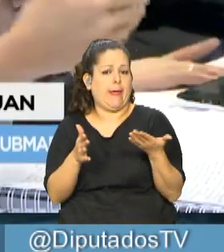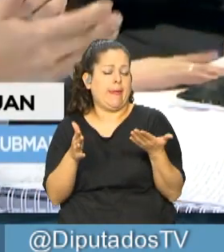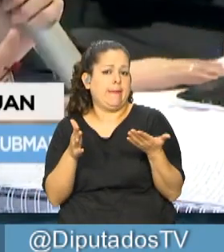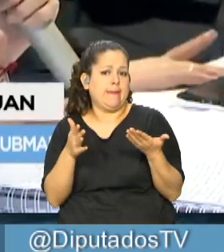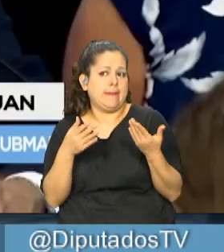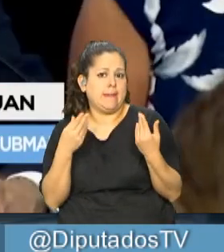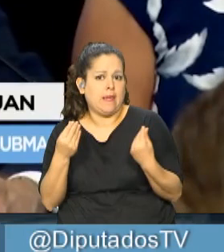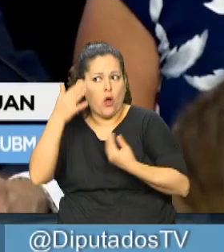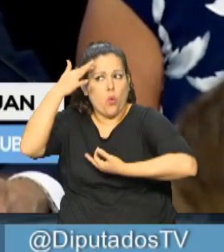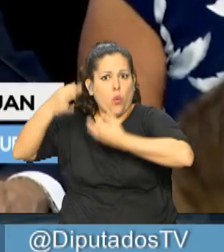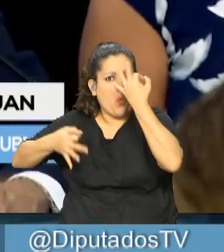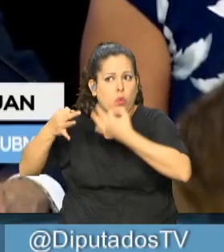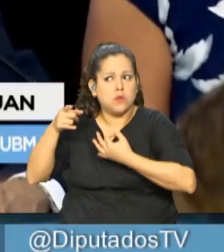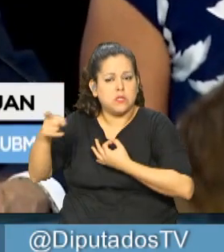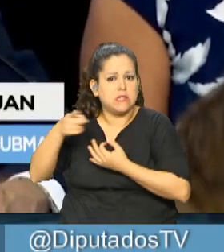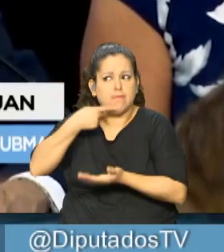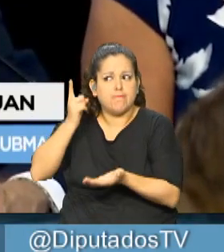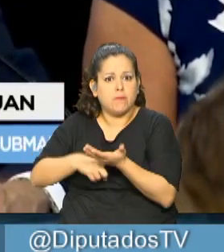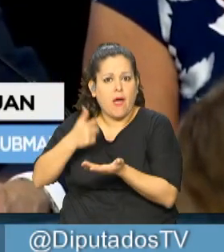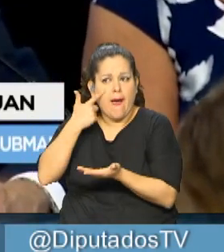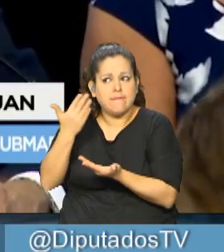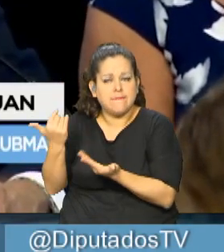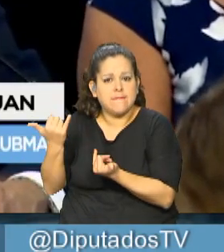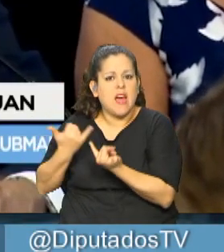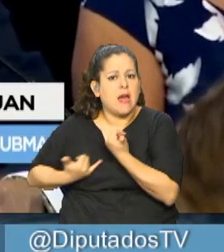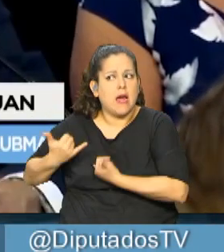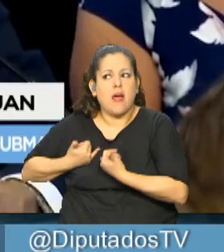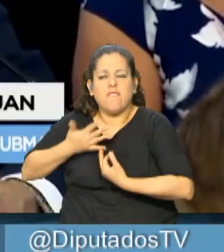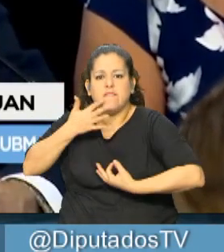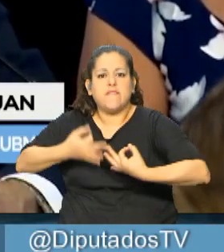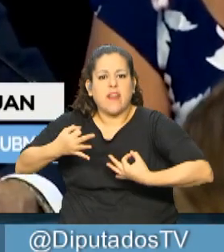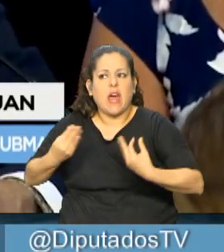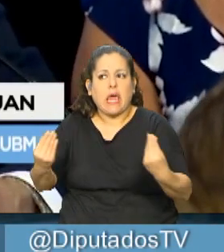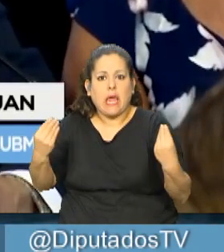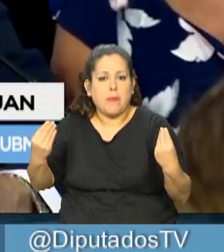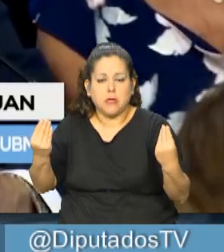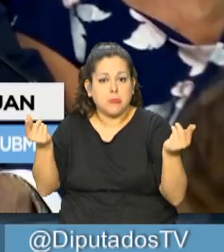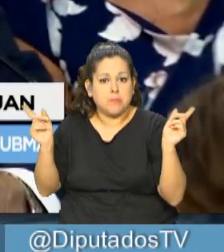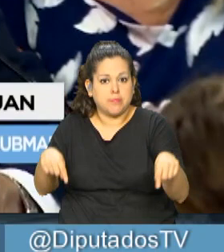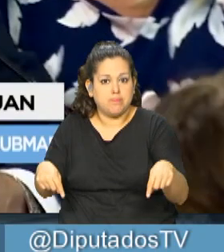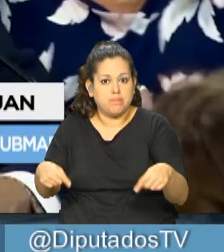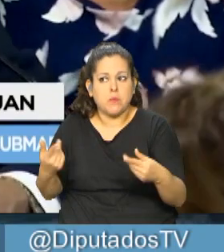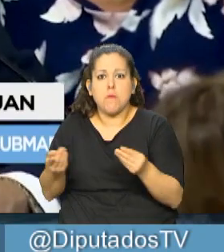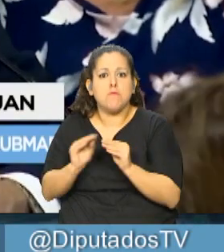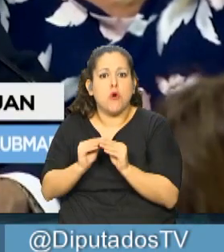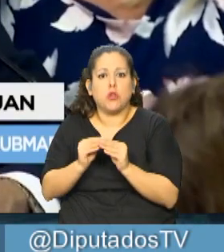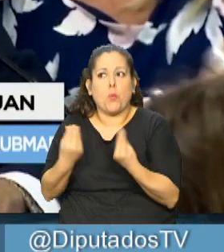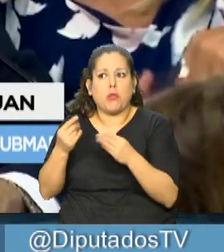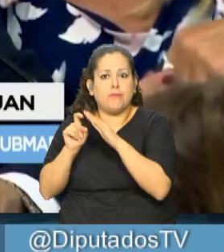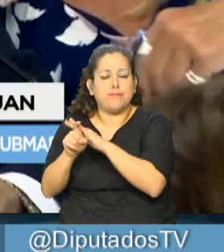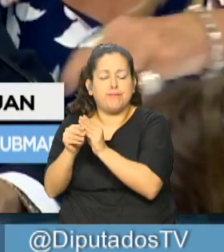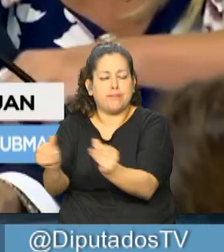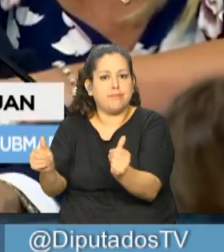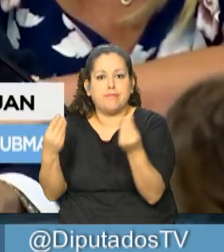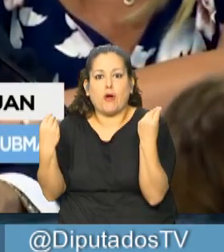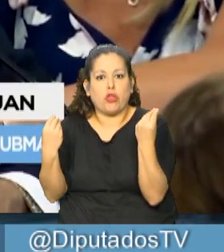que la justicia determine que fue lo que verdaderamente sucedió. Las razones por las cuales se generó la desaparición del Ara San